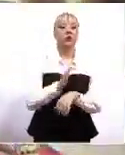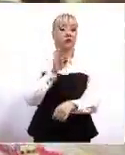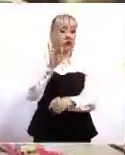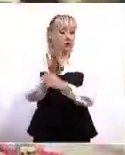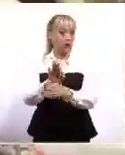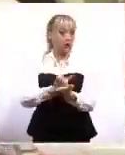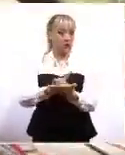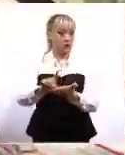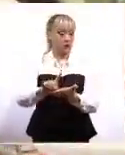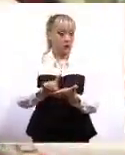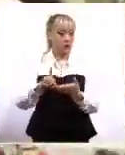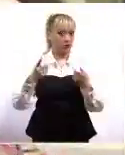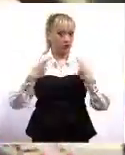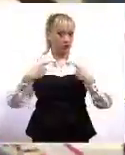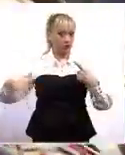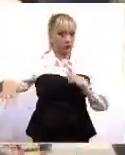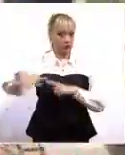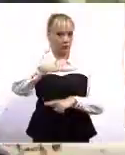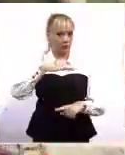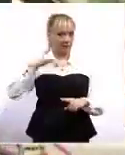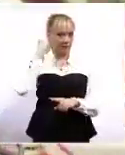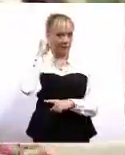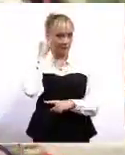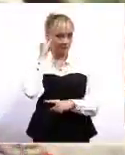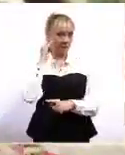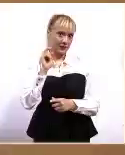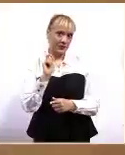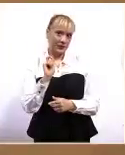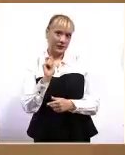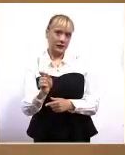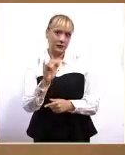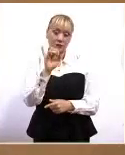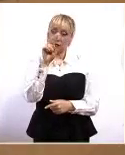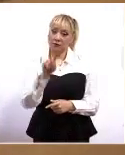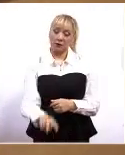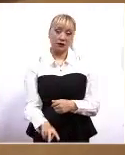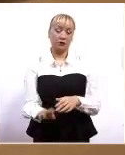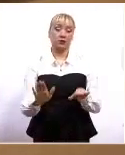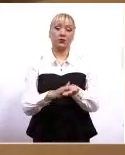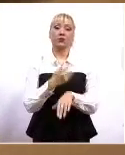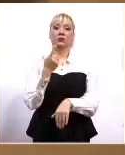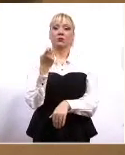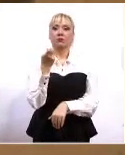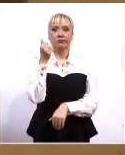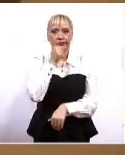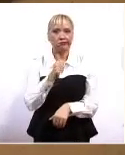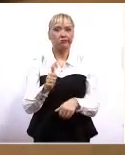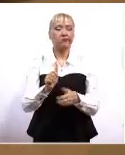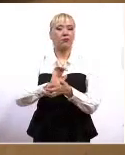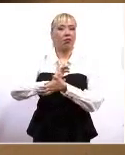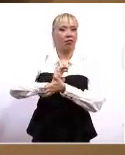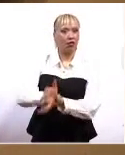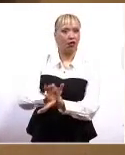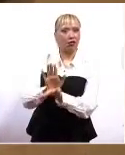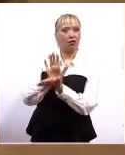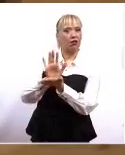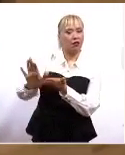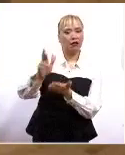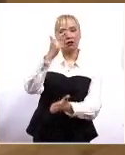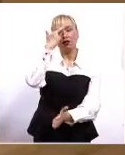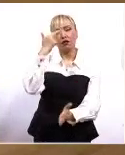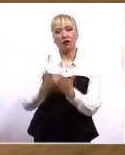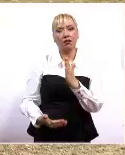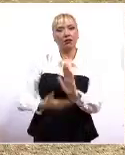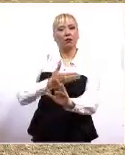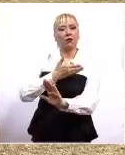de los derechos humanos de este sector de la población se da en contextos de alta conflictividad social, acompañada frecuentemente de violencia, lo